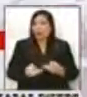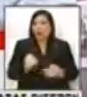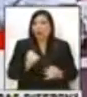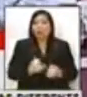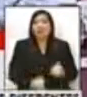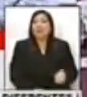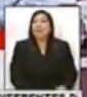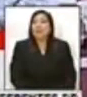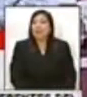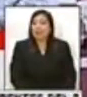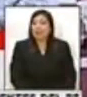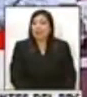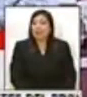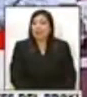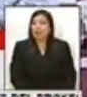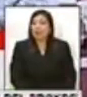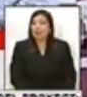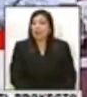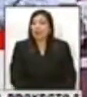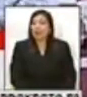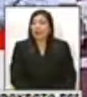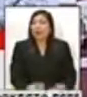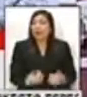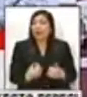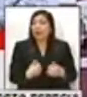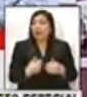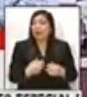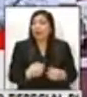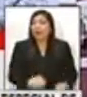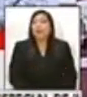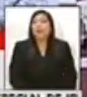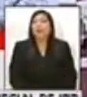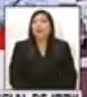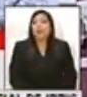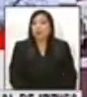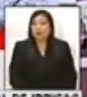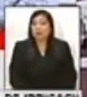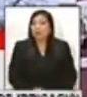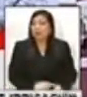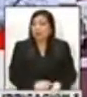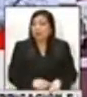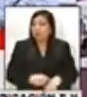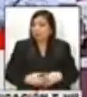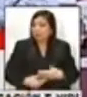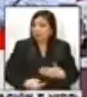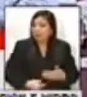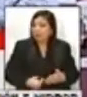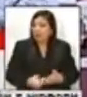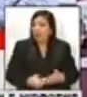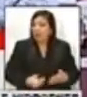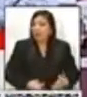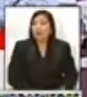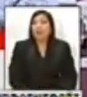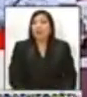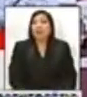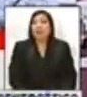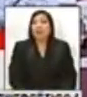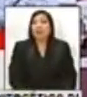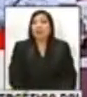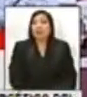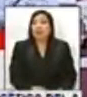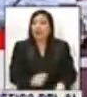final. Lo que tenemos es que efectivamente sí, durante el proceso previo, y está en la línea de